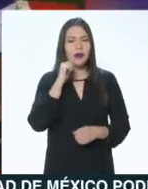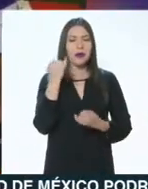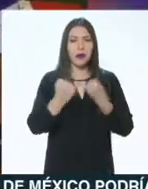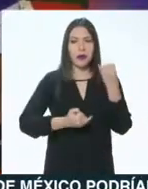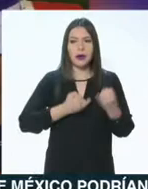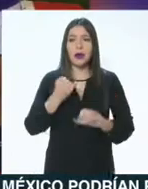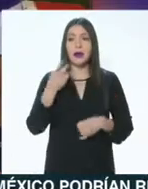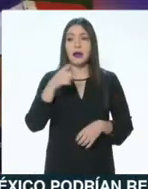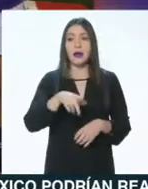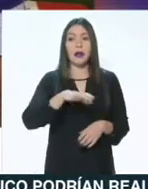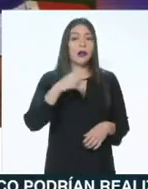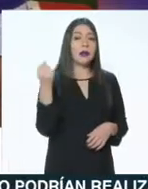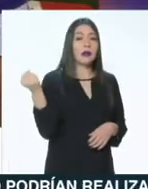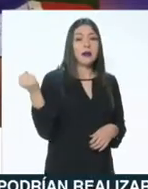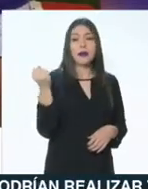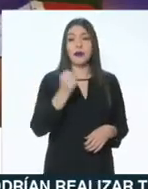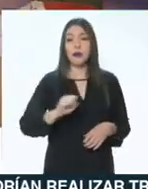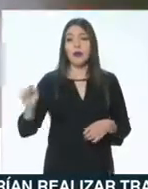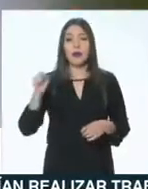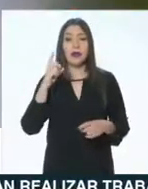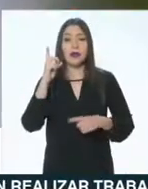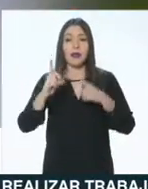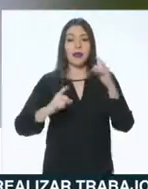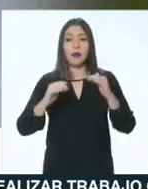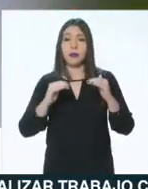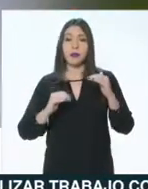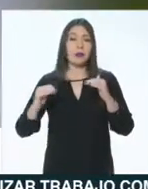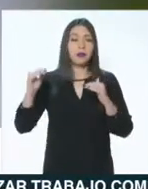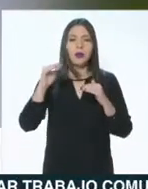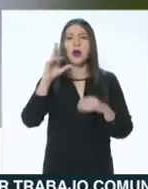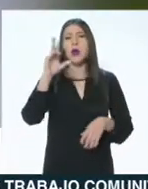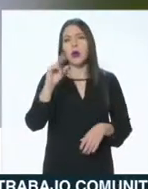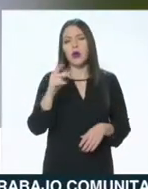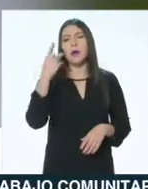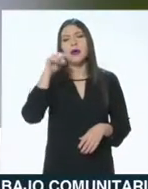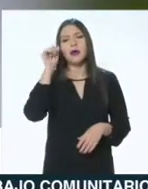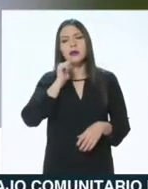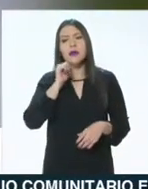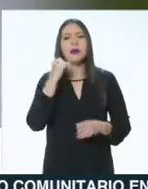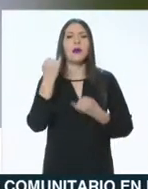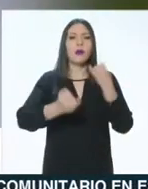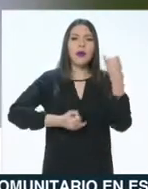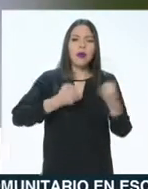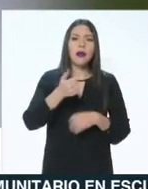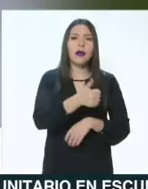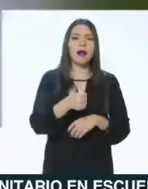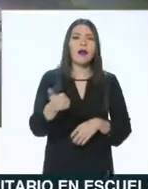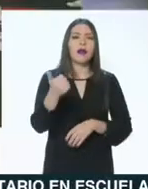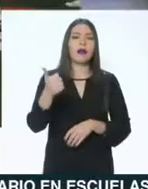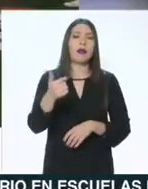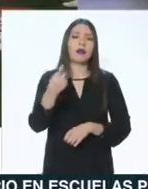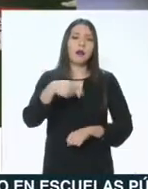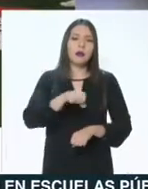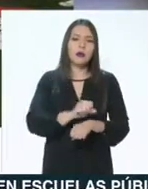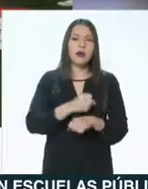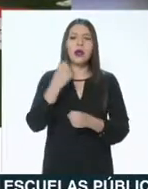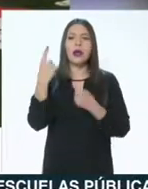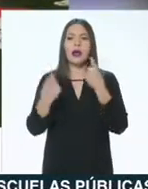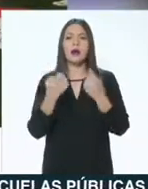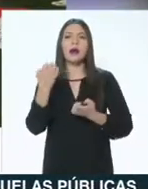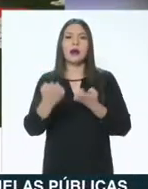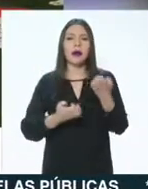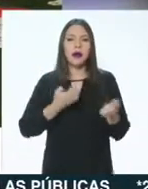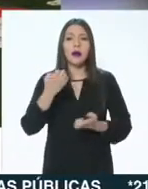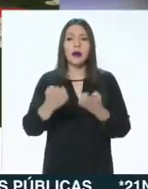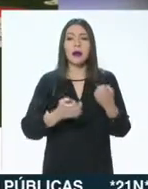son deportistas de alto rendimiento, no, pero sí se preparan cada 8 días, juegan y algunas van al gym y así,